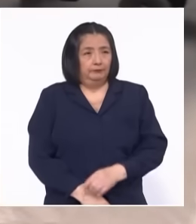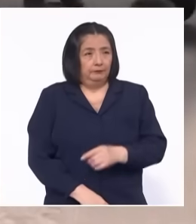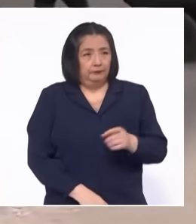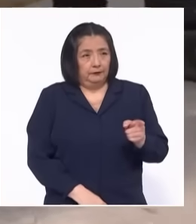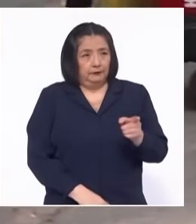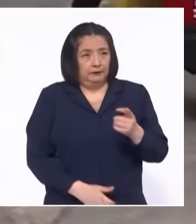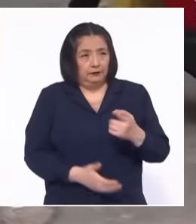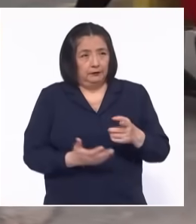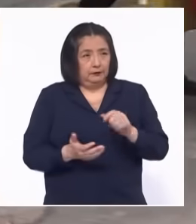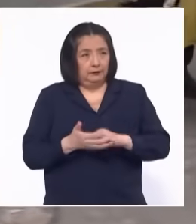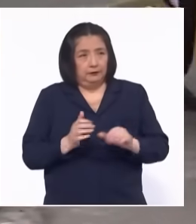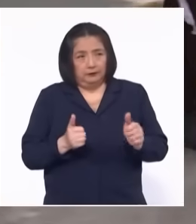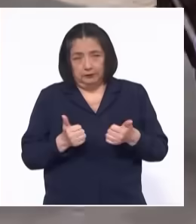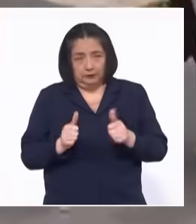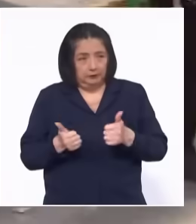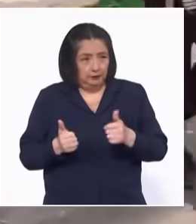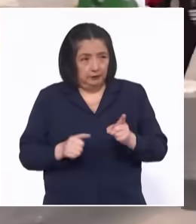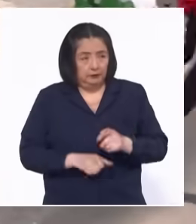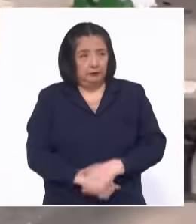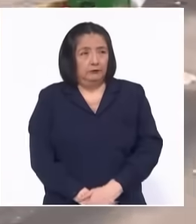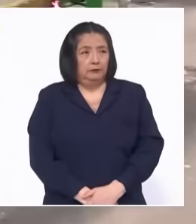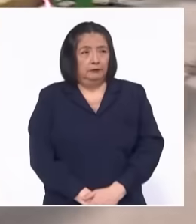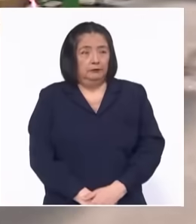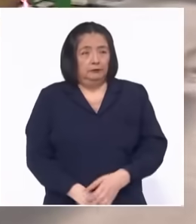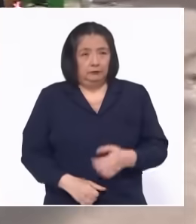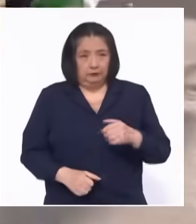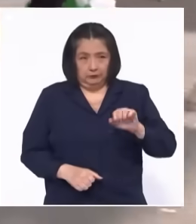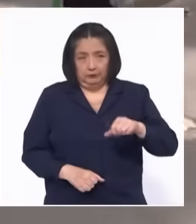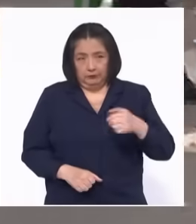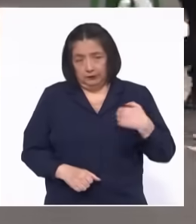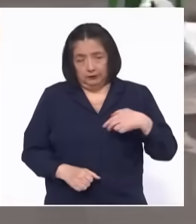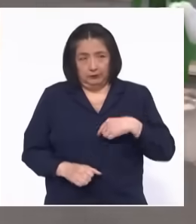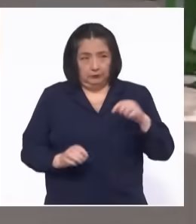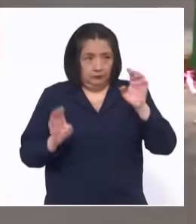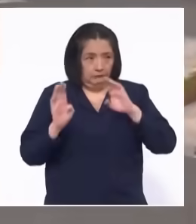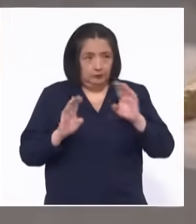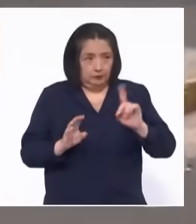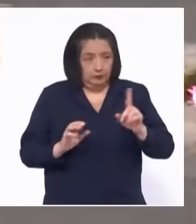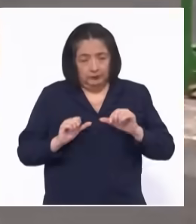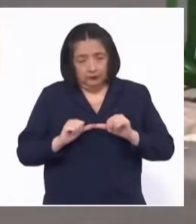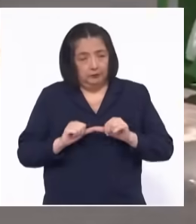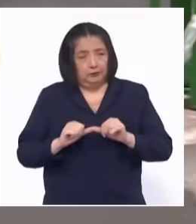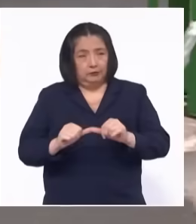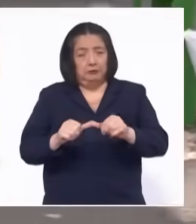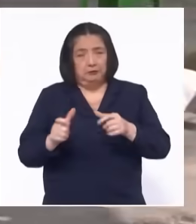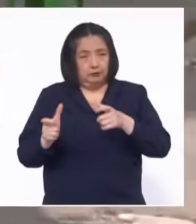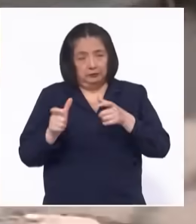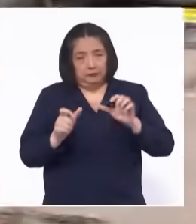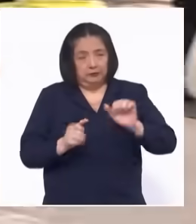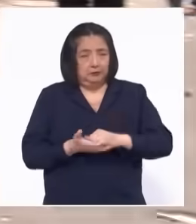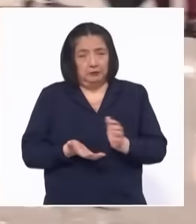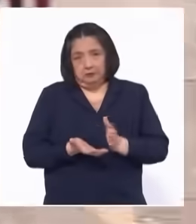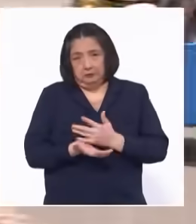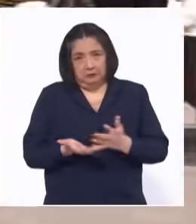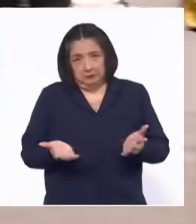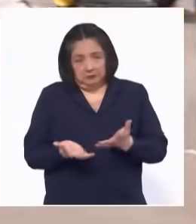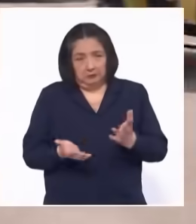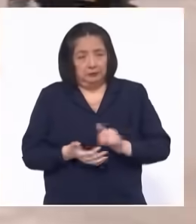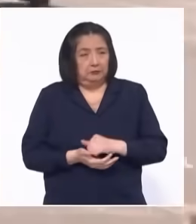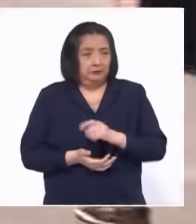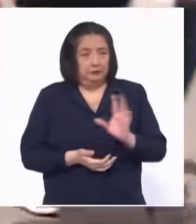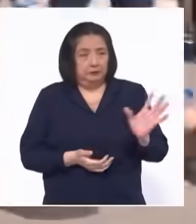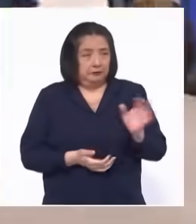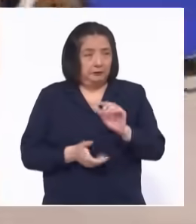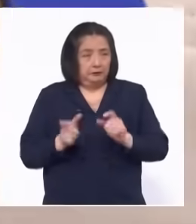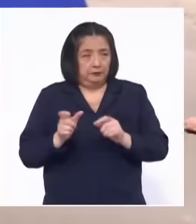esta medida no sea efectiva? Nosotros sí nos preocupa de que esto no se sostenga. Si el trabajo no es sostenido, todas